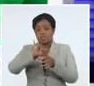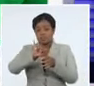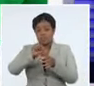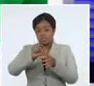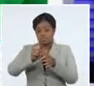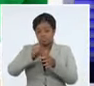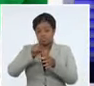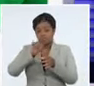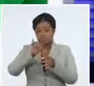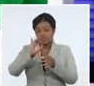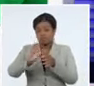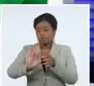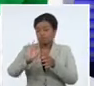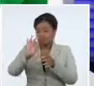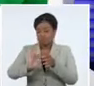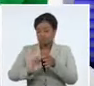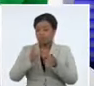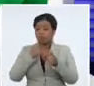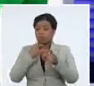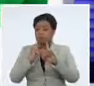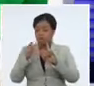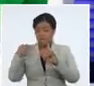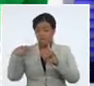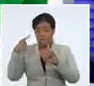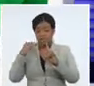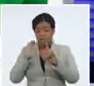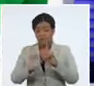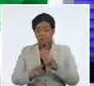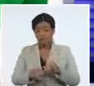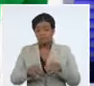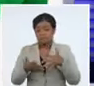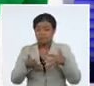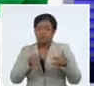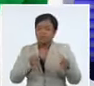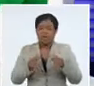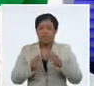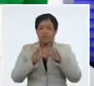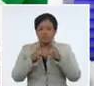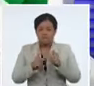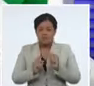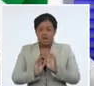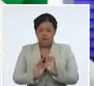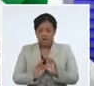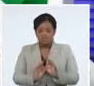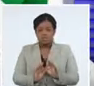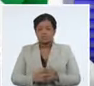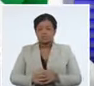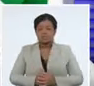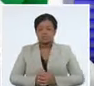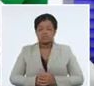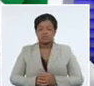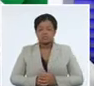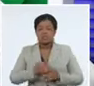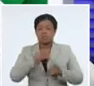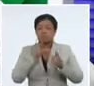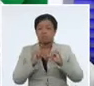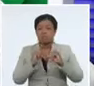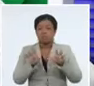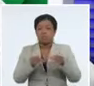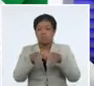66,6% de los fallecidos ayer, que es más o menos el rango en el cual se mueven los fallecidos en este grupo